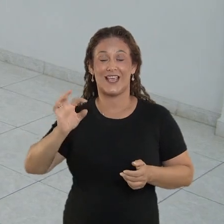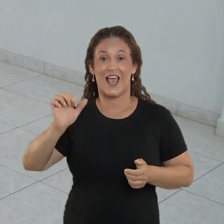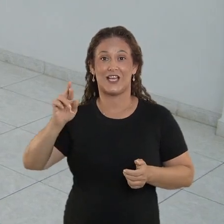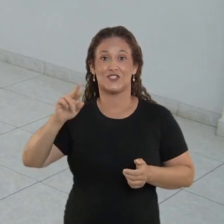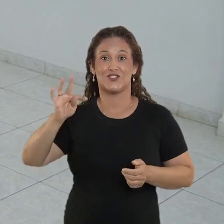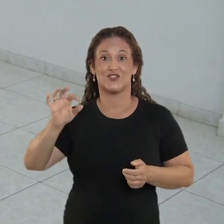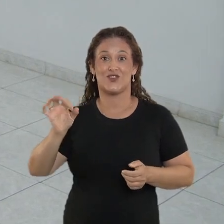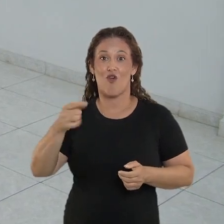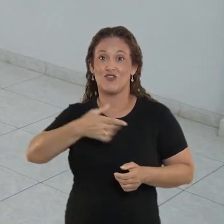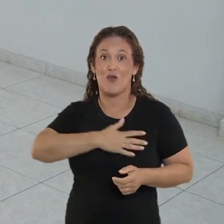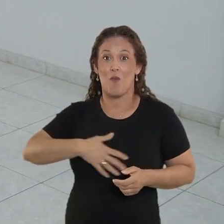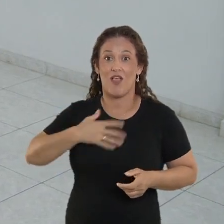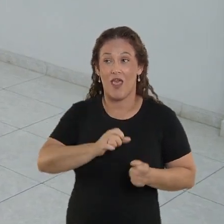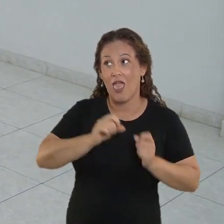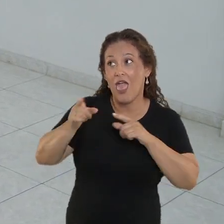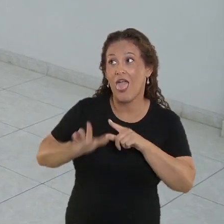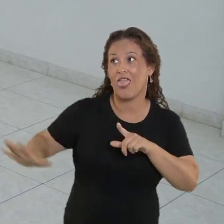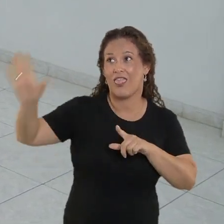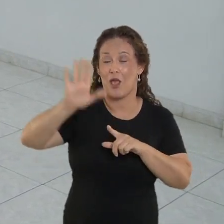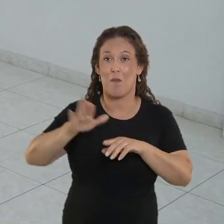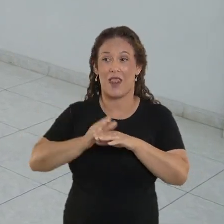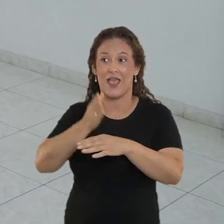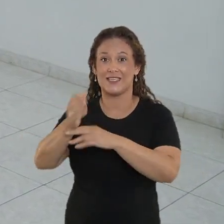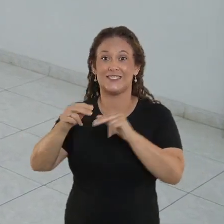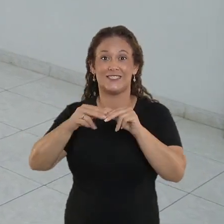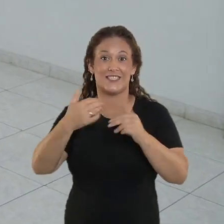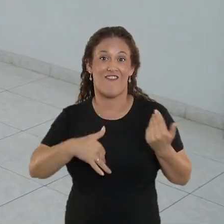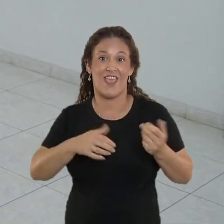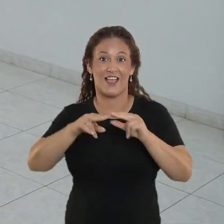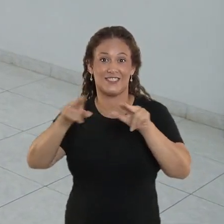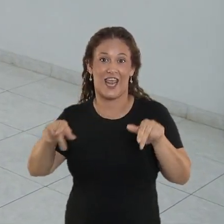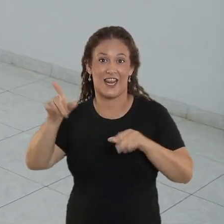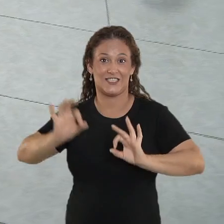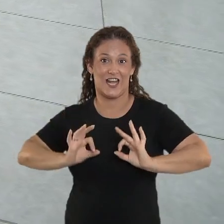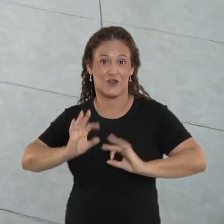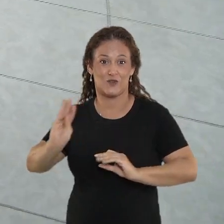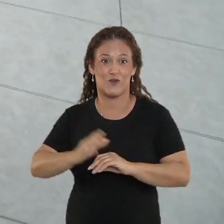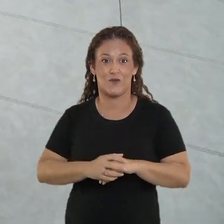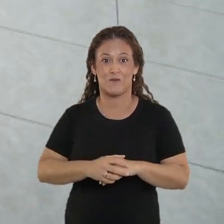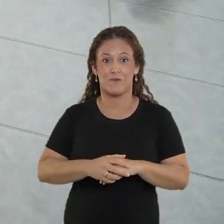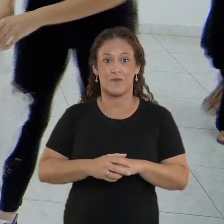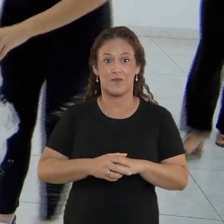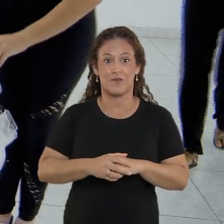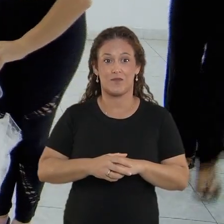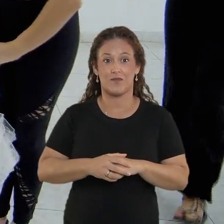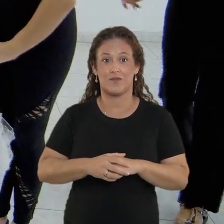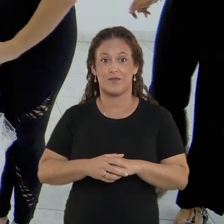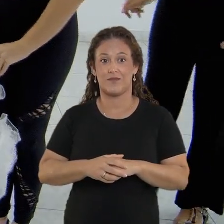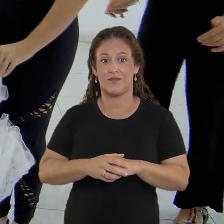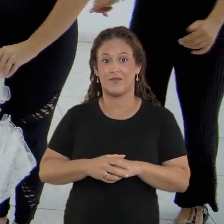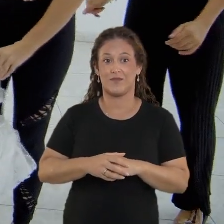lujo cruzar el charco para aterrizar en Triana, Sevilla, en su teatro, con nuestro musical. El niño yo me acostumbré a